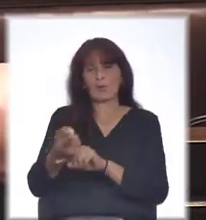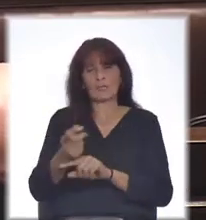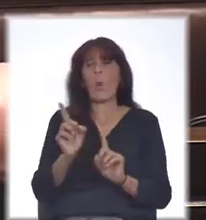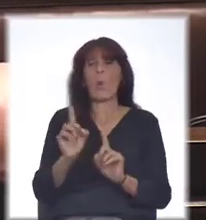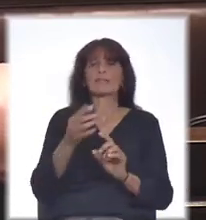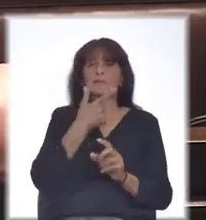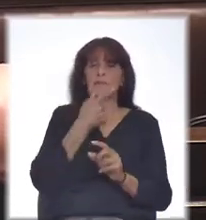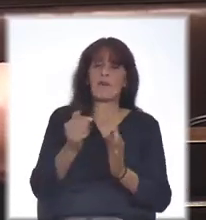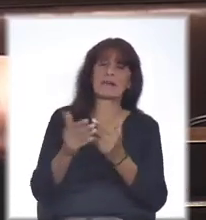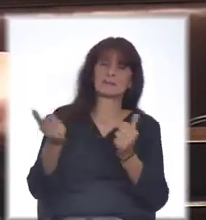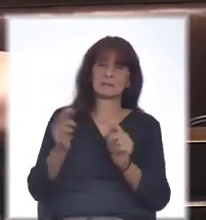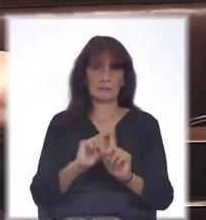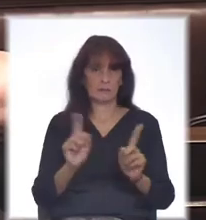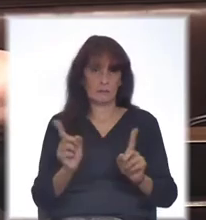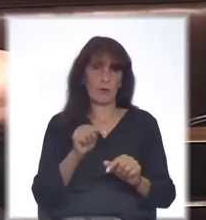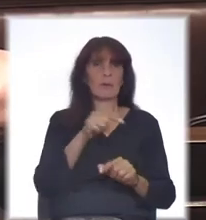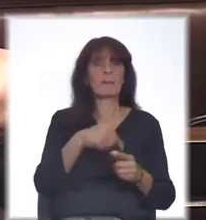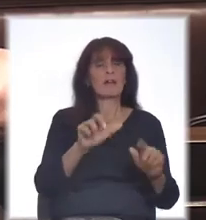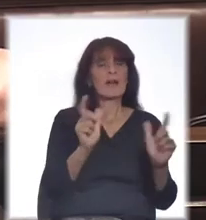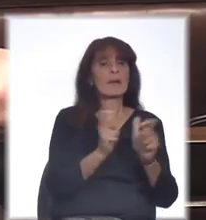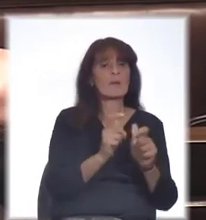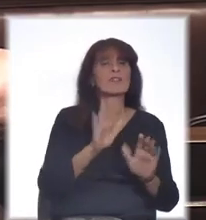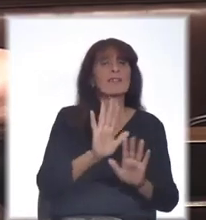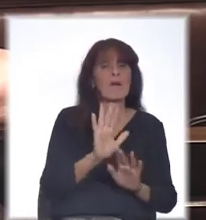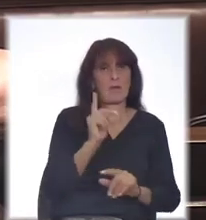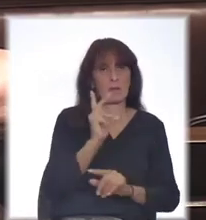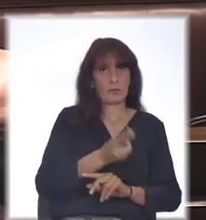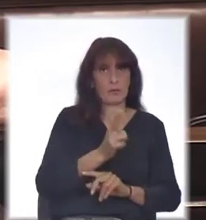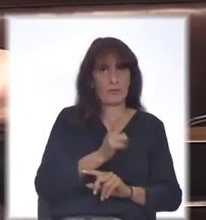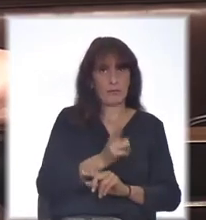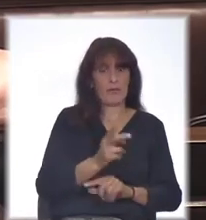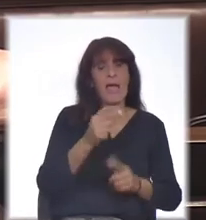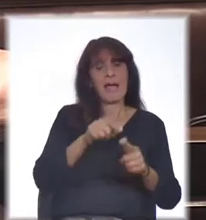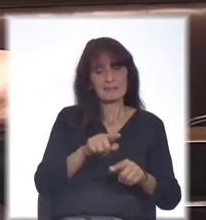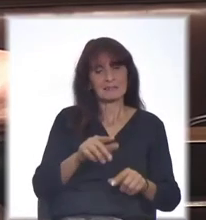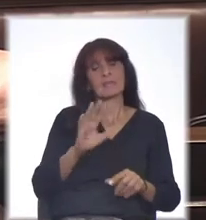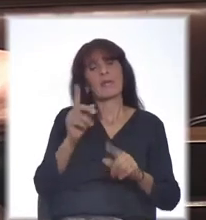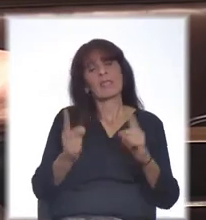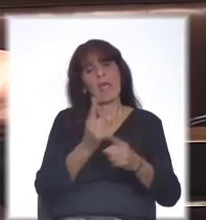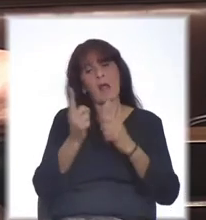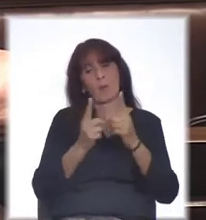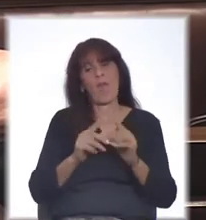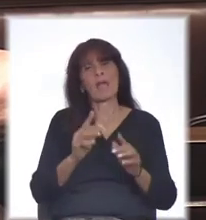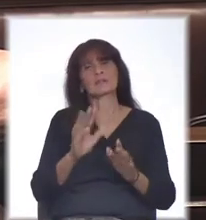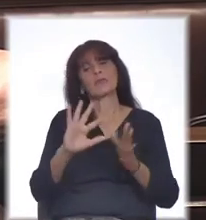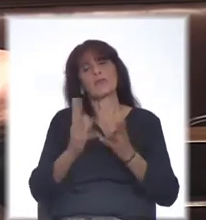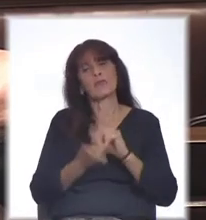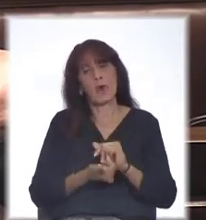sencilla, fundamentalmente porque las reuniones estaban prohibidas, así que arreglárselas de alguna forma